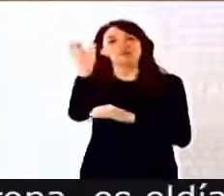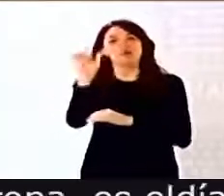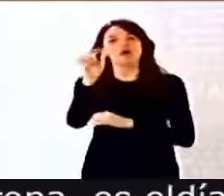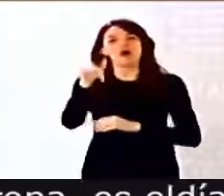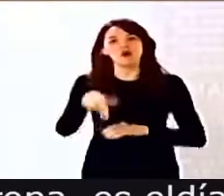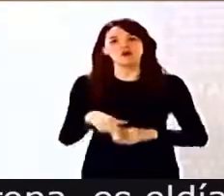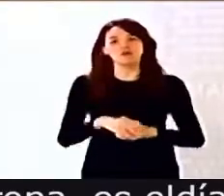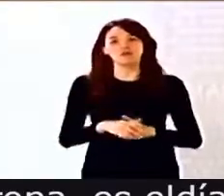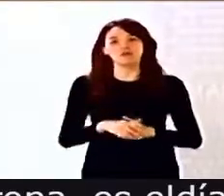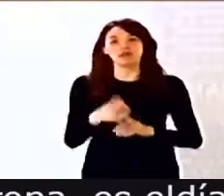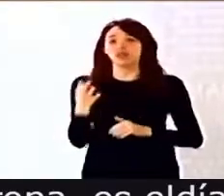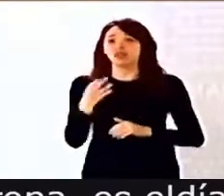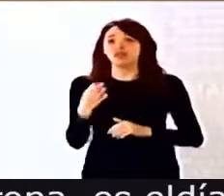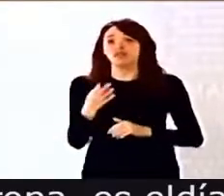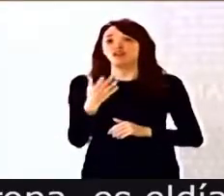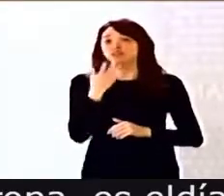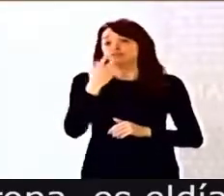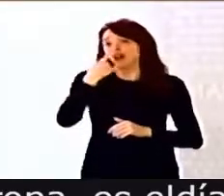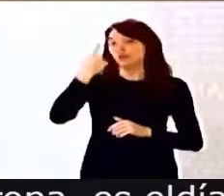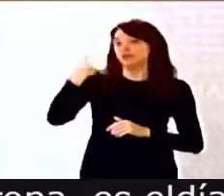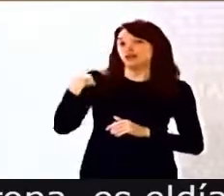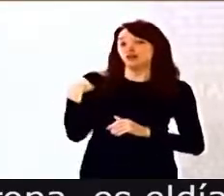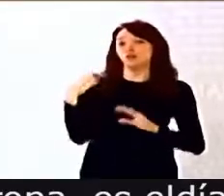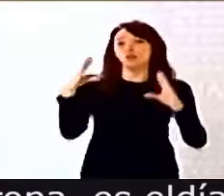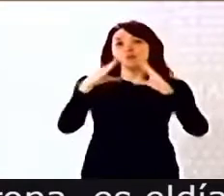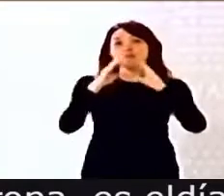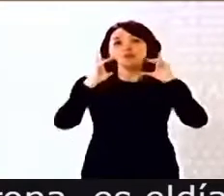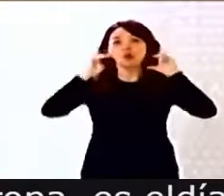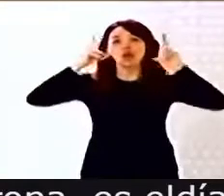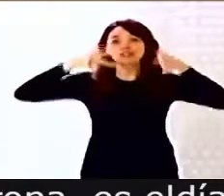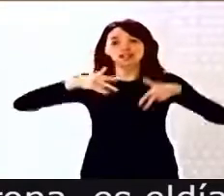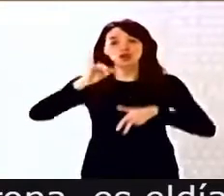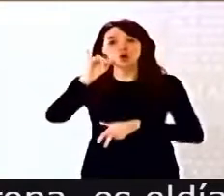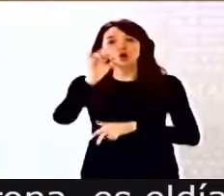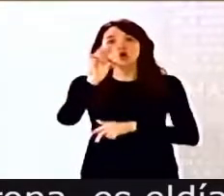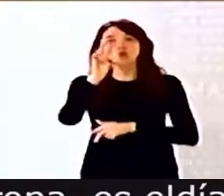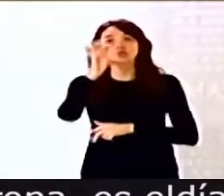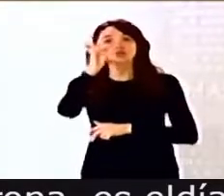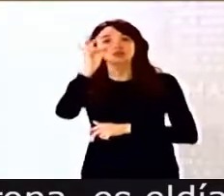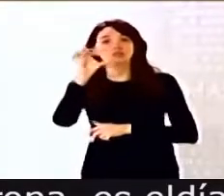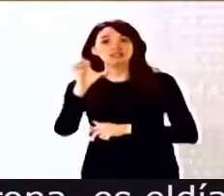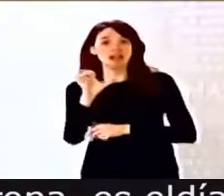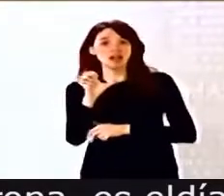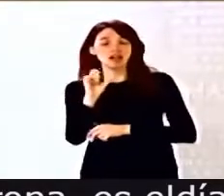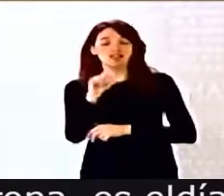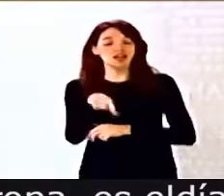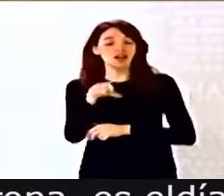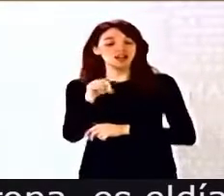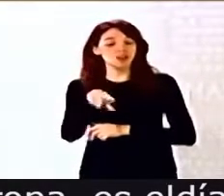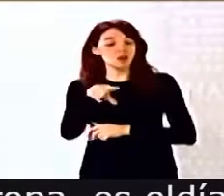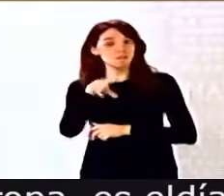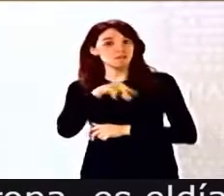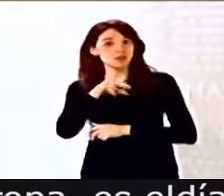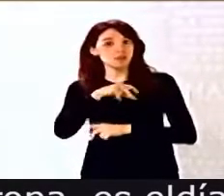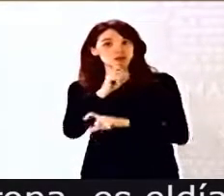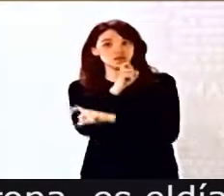en el monasterio de Yuste celebrando nuestros tradicionales premios de la Fundación